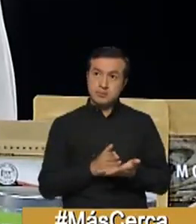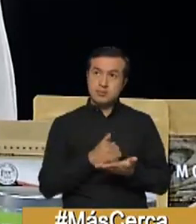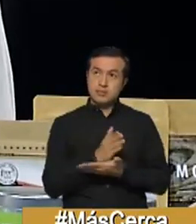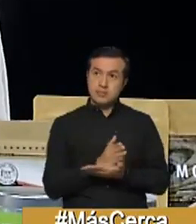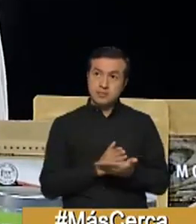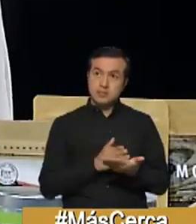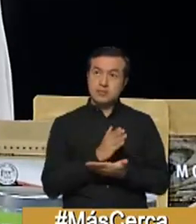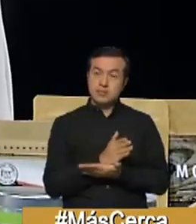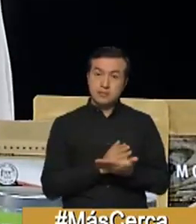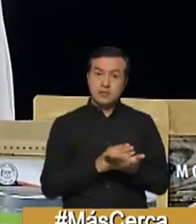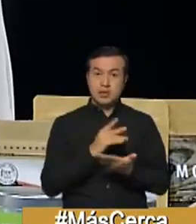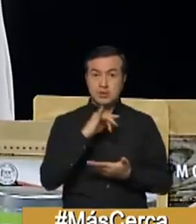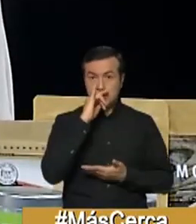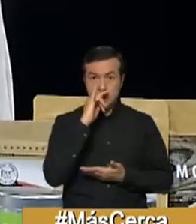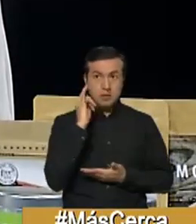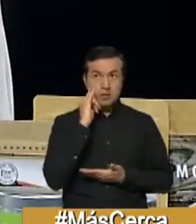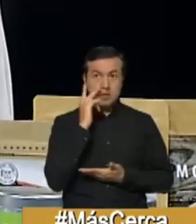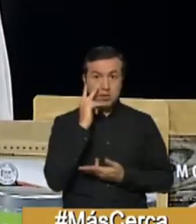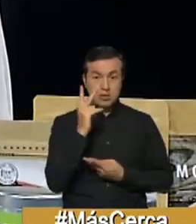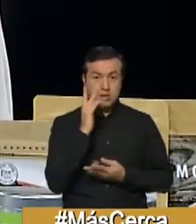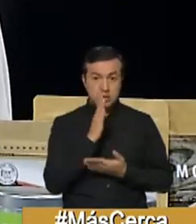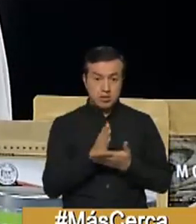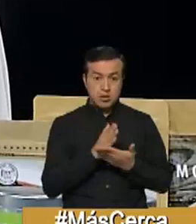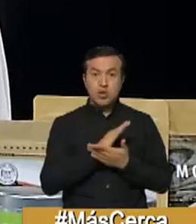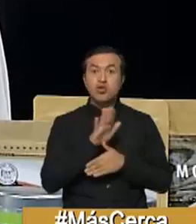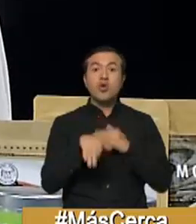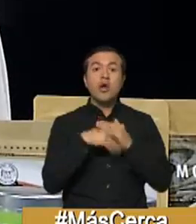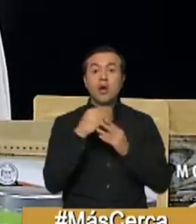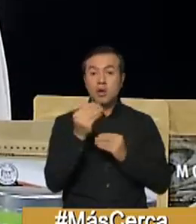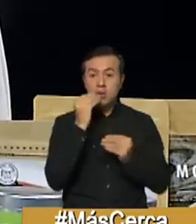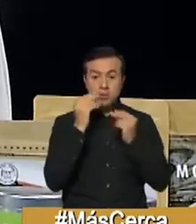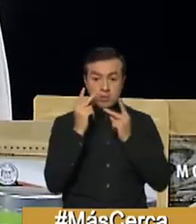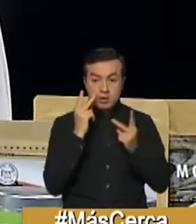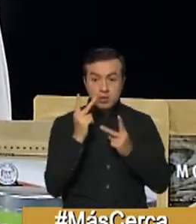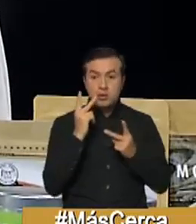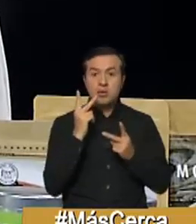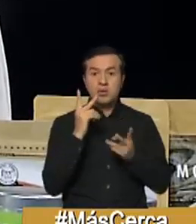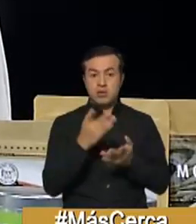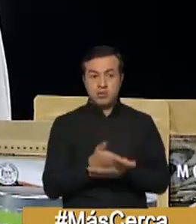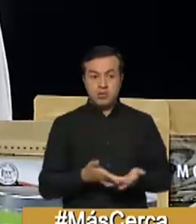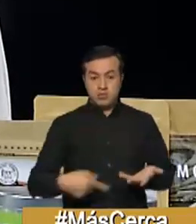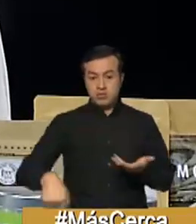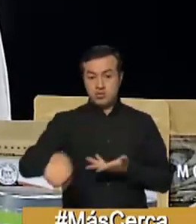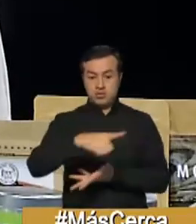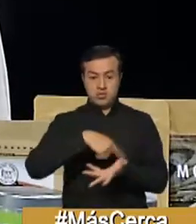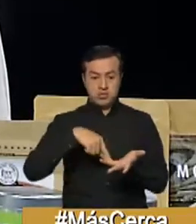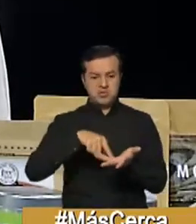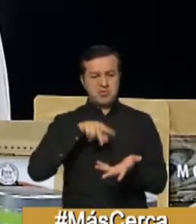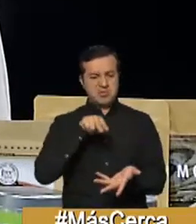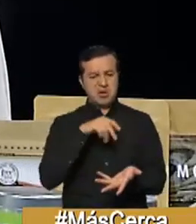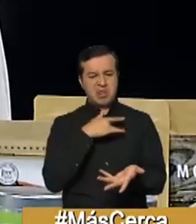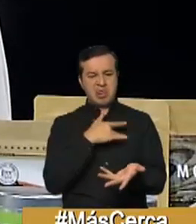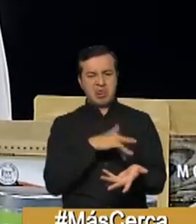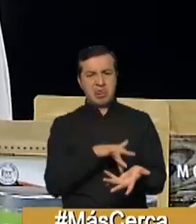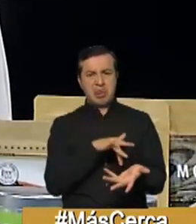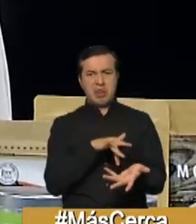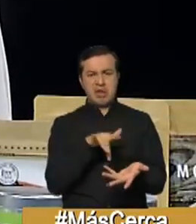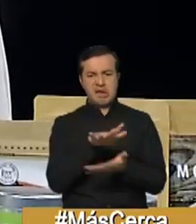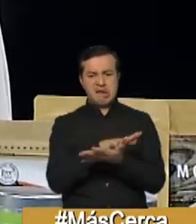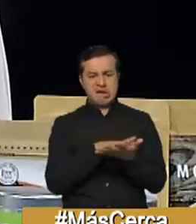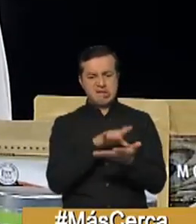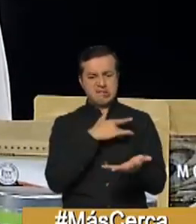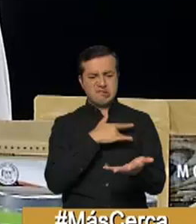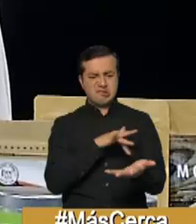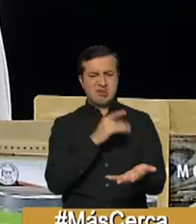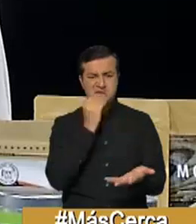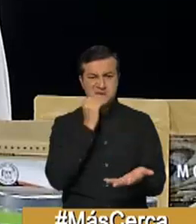más apetitosa, importante, para el niño, que lo vea visual, porque todo, la comida es visual. Así si uno es. Presenta un plato todo desarreglado, no va a